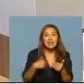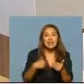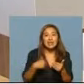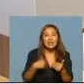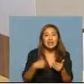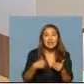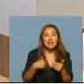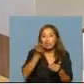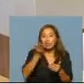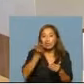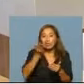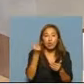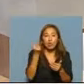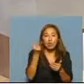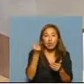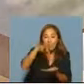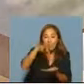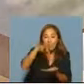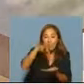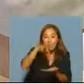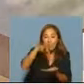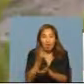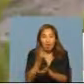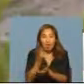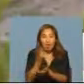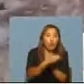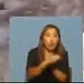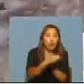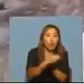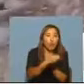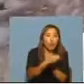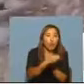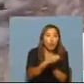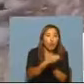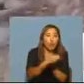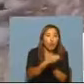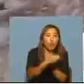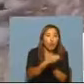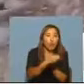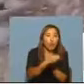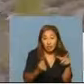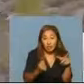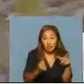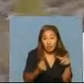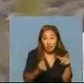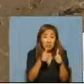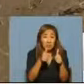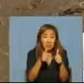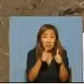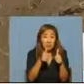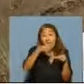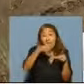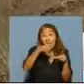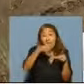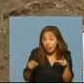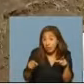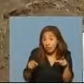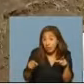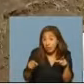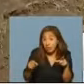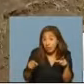15% estas dos empresas, muy bien, queremos que lo equiparen a lo que está nuestra cooperativa hoy, pero